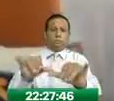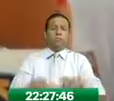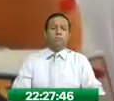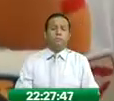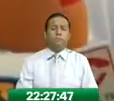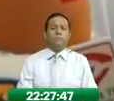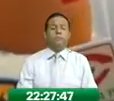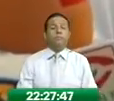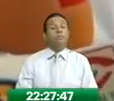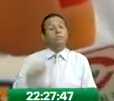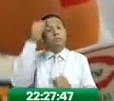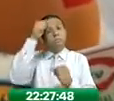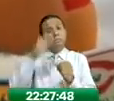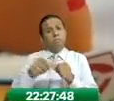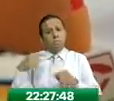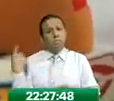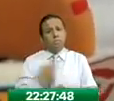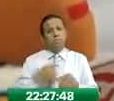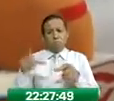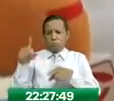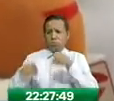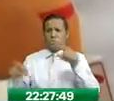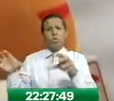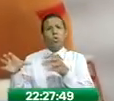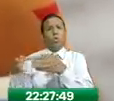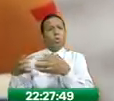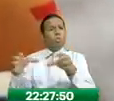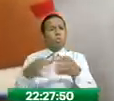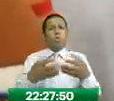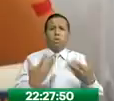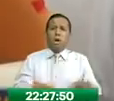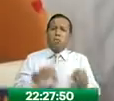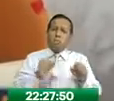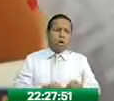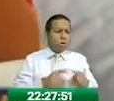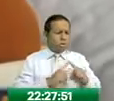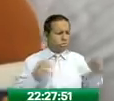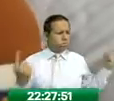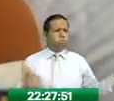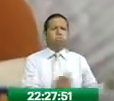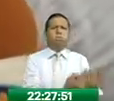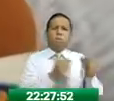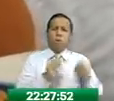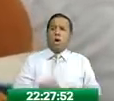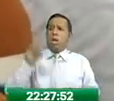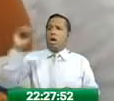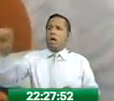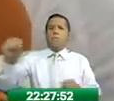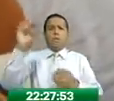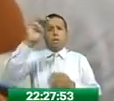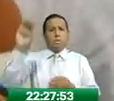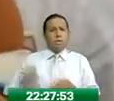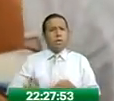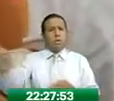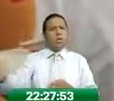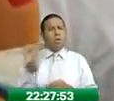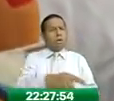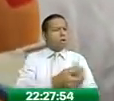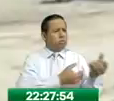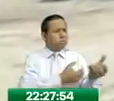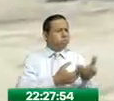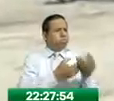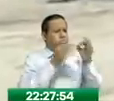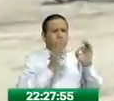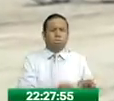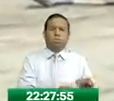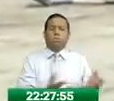cadáver. Recuerde que tenemos brigadas y en ese momento pues se hace el cerco epidemiológico, se le pone en alerta al Ministerio de Salud Pública para que intervenga, se le harían las pruebas respectivas.